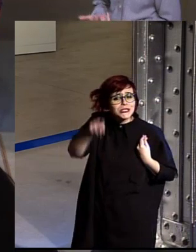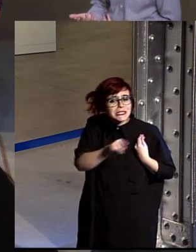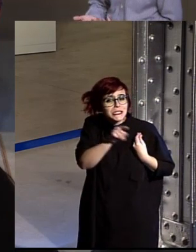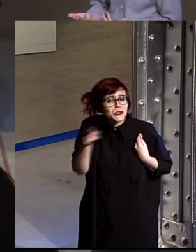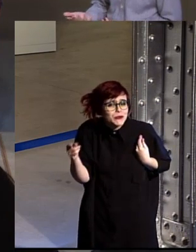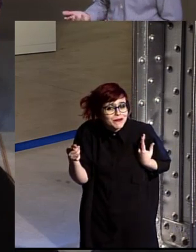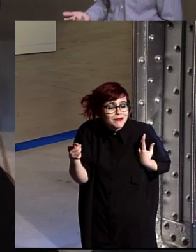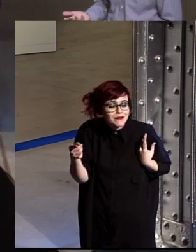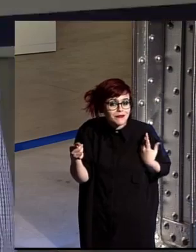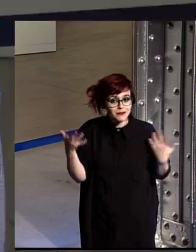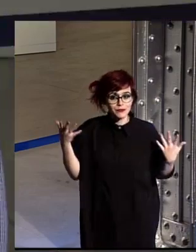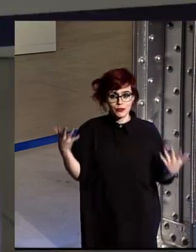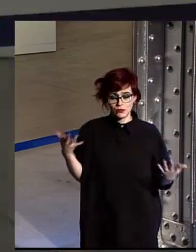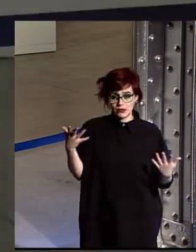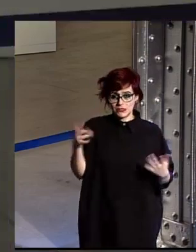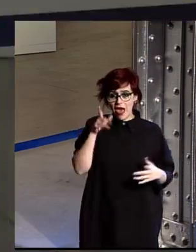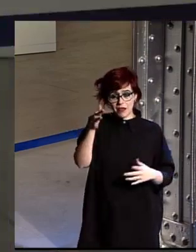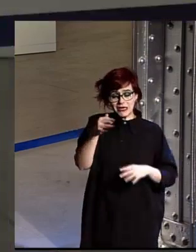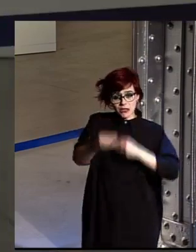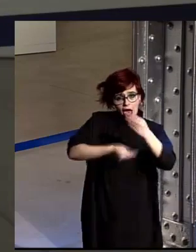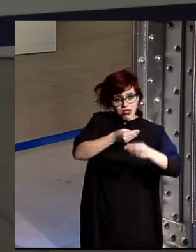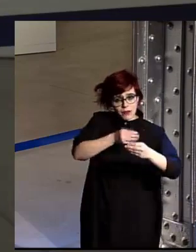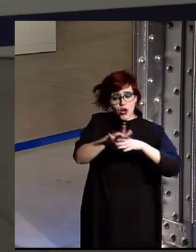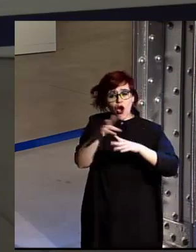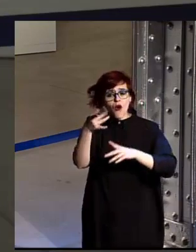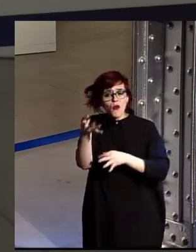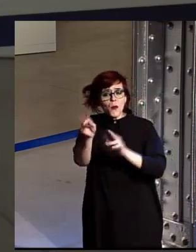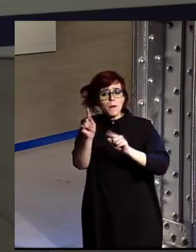me parece más importante lo que hacen que lo que son, ¿no? Si lo queremos explicar así.